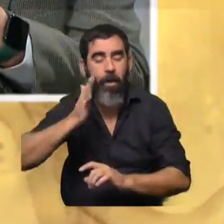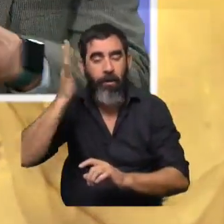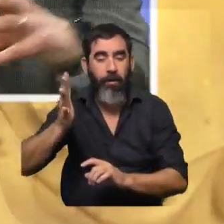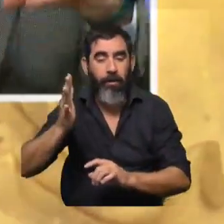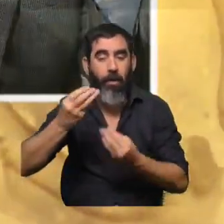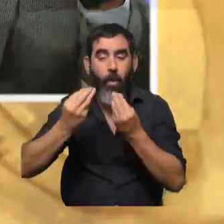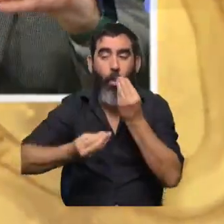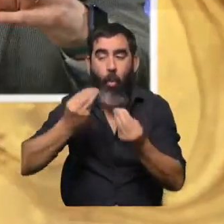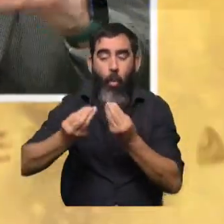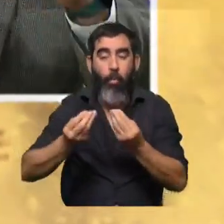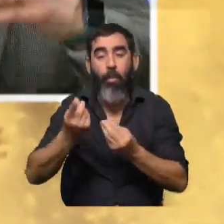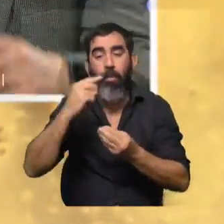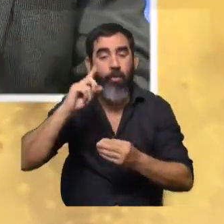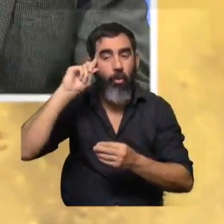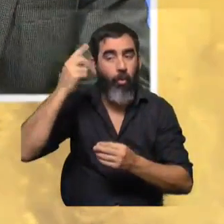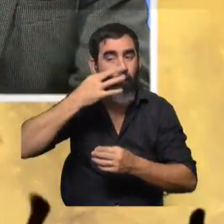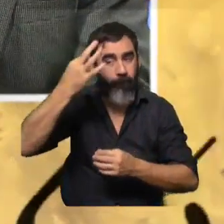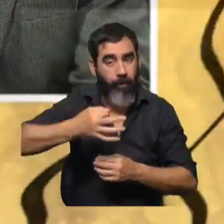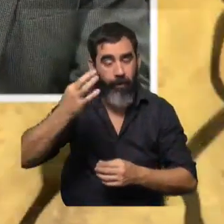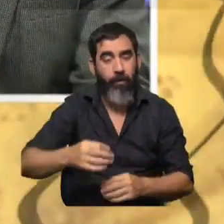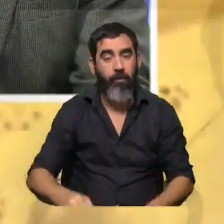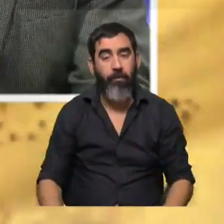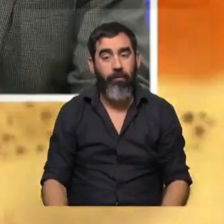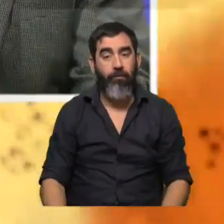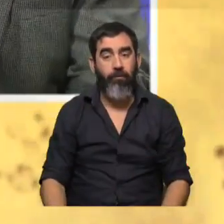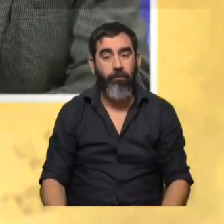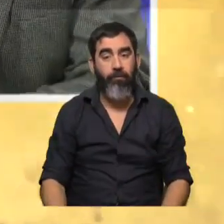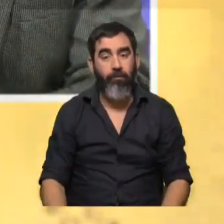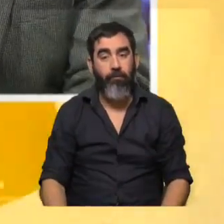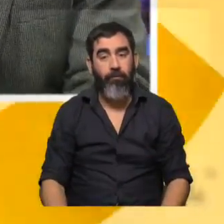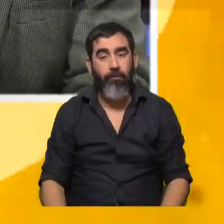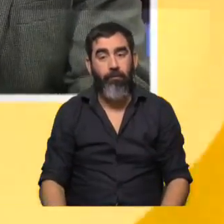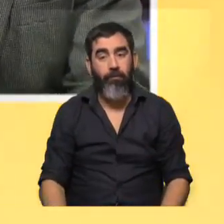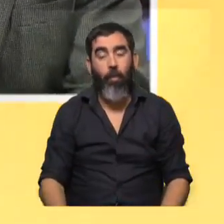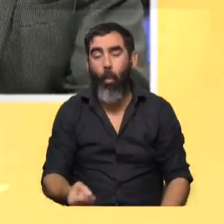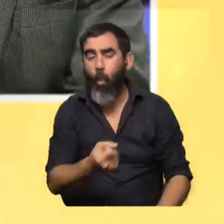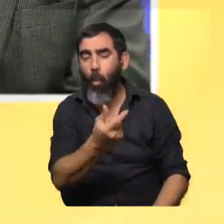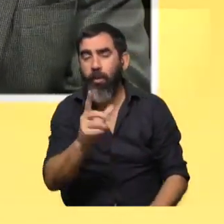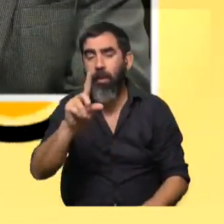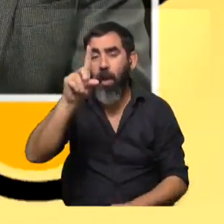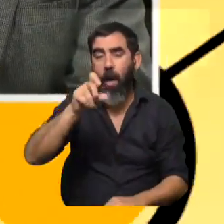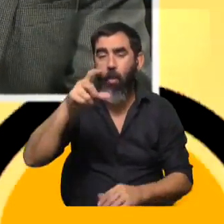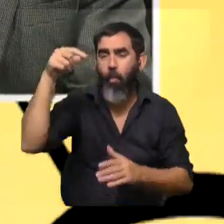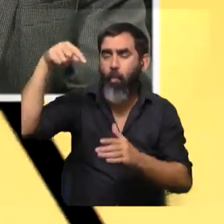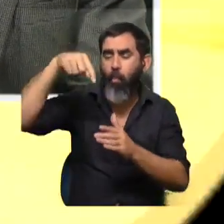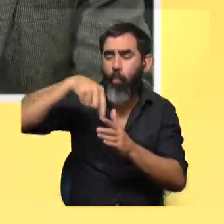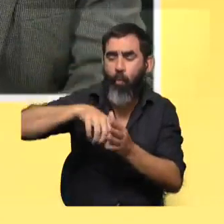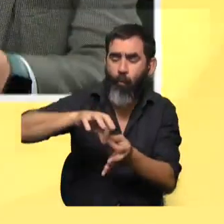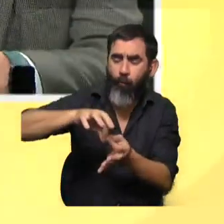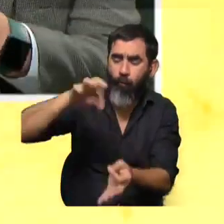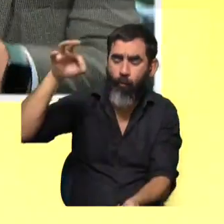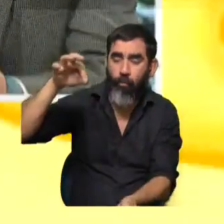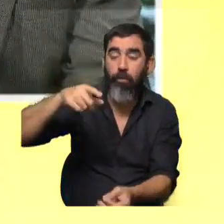esa formación geológica, pero no sabíamos en qué profundidades y qué cantidad de agua. Y después se